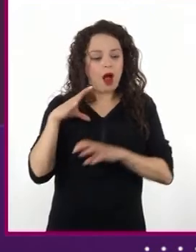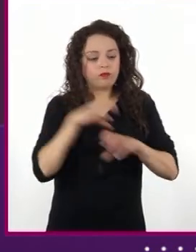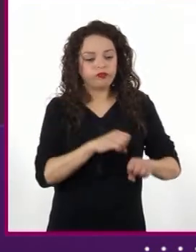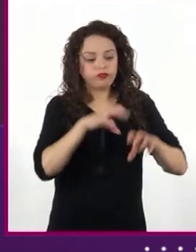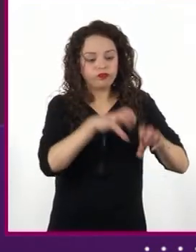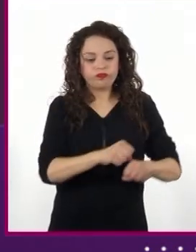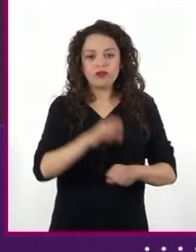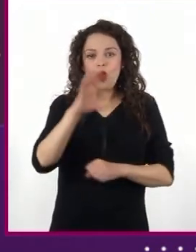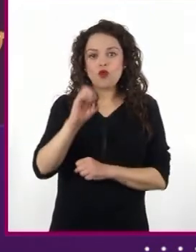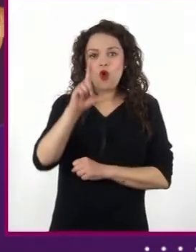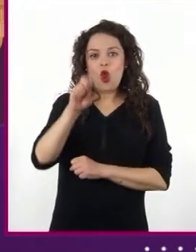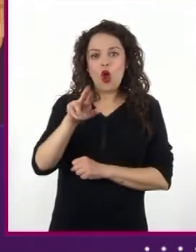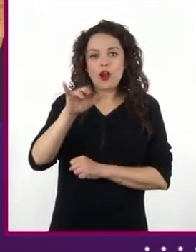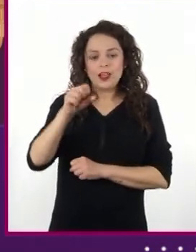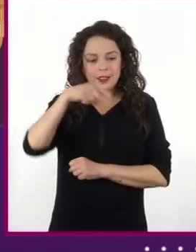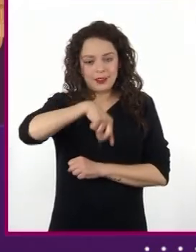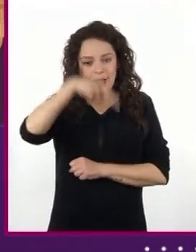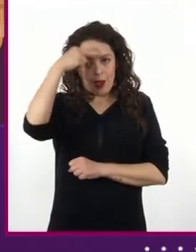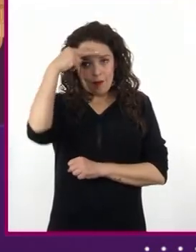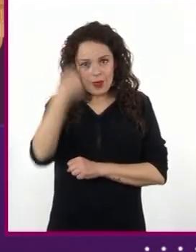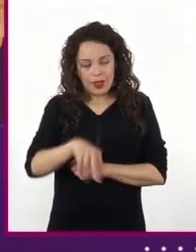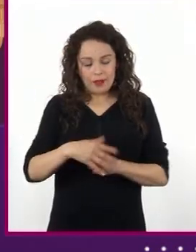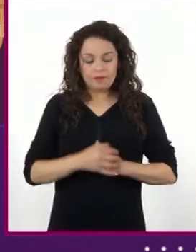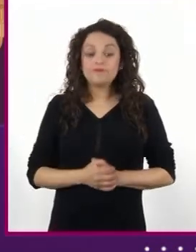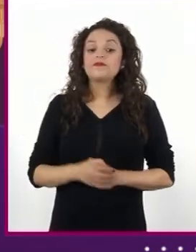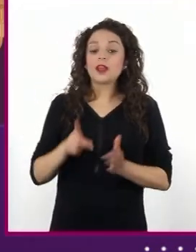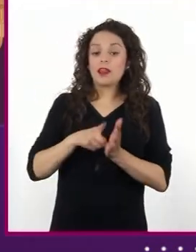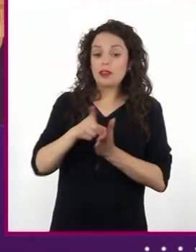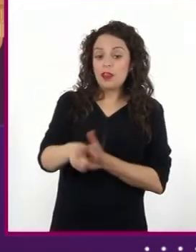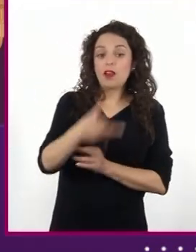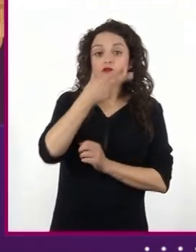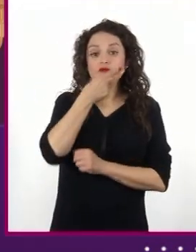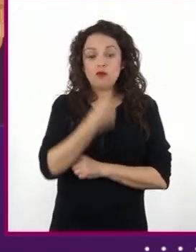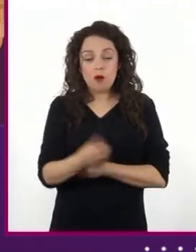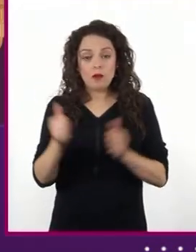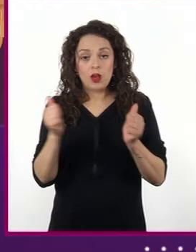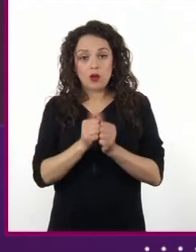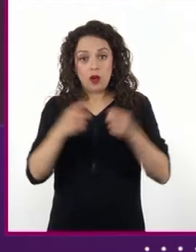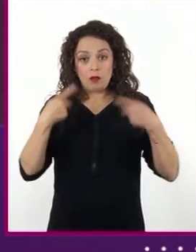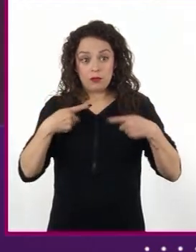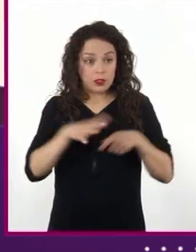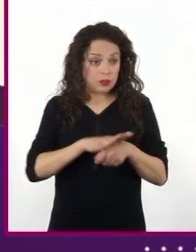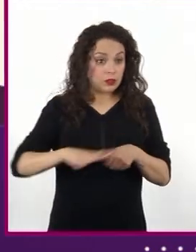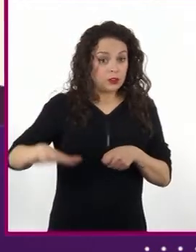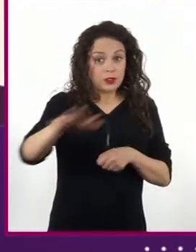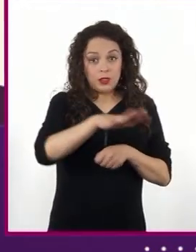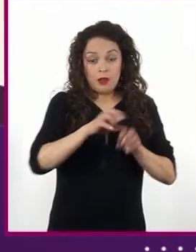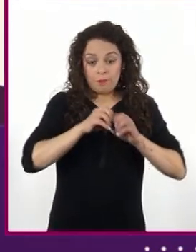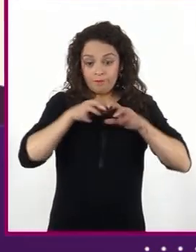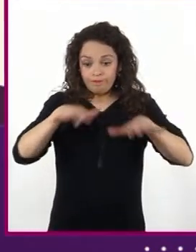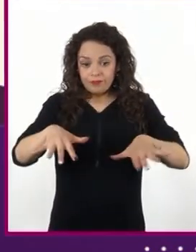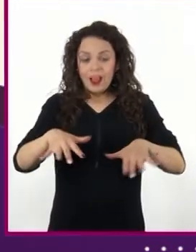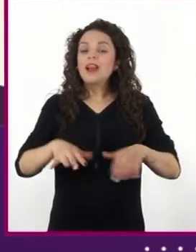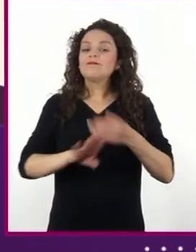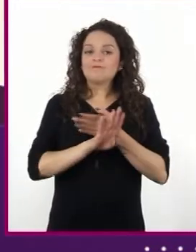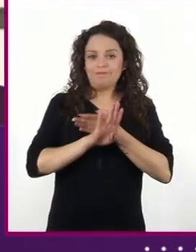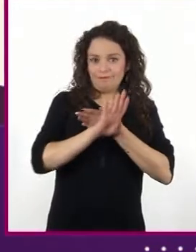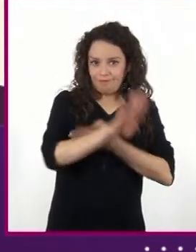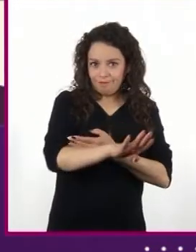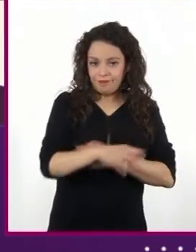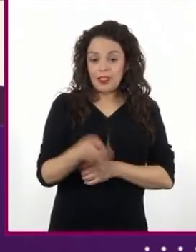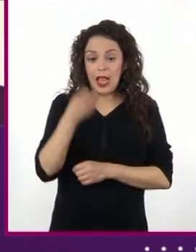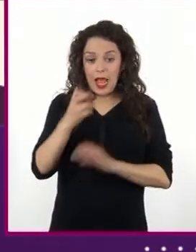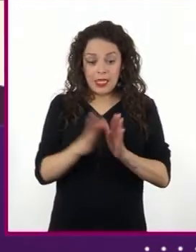Particularmente querían evitar que el documento de los derechos del hombre y el ciudadano fuera difundido. Además, para leer los